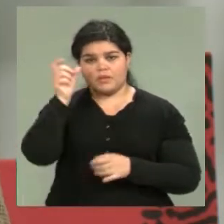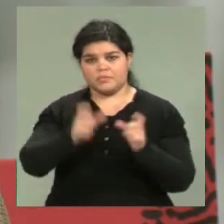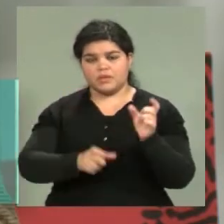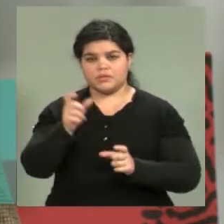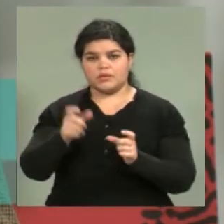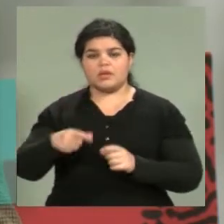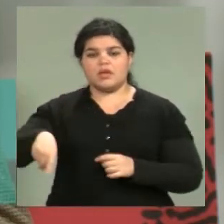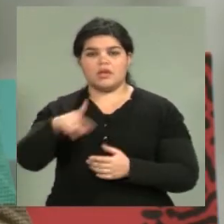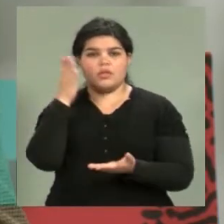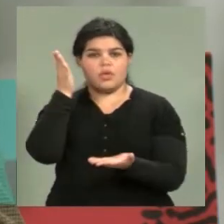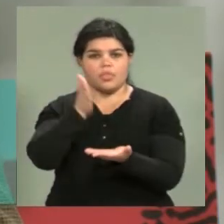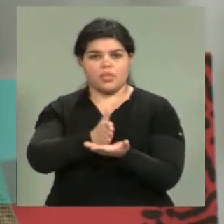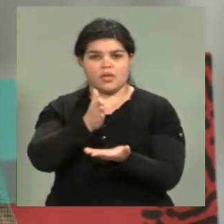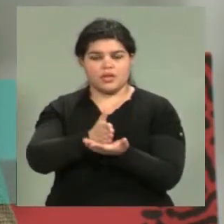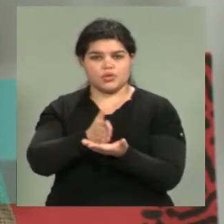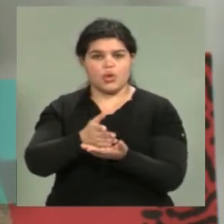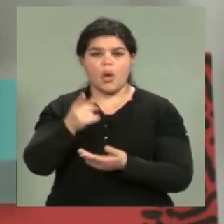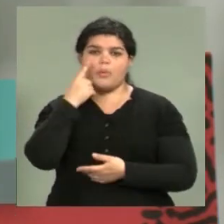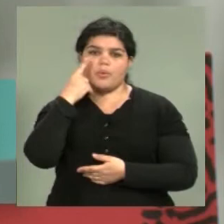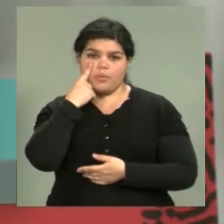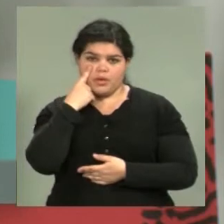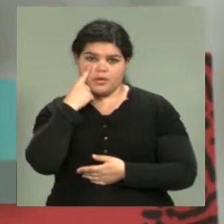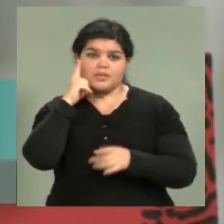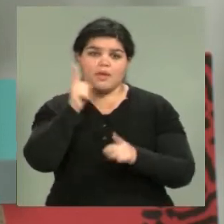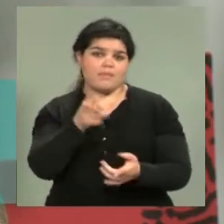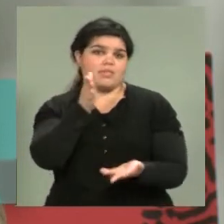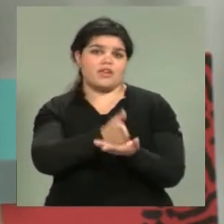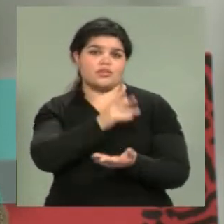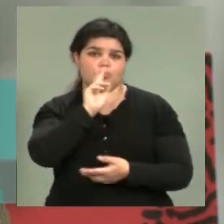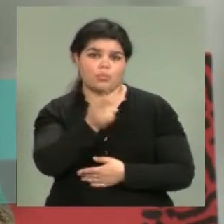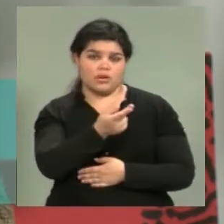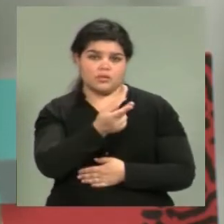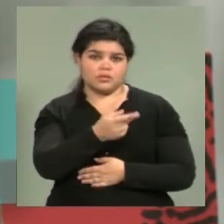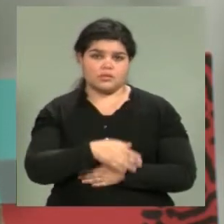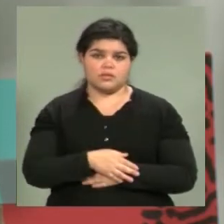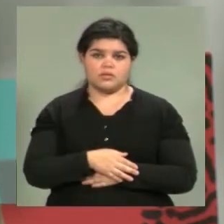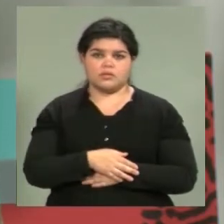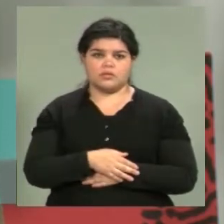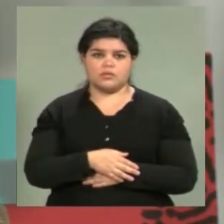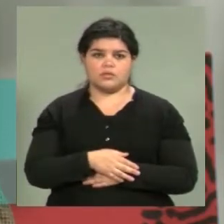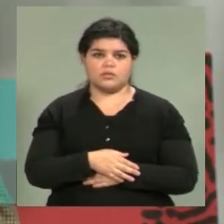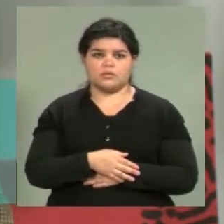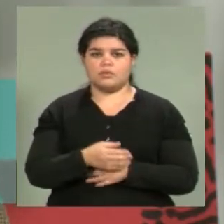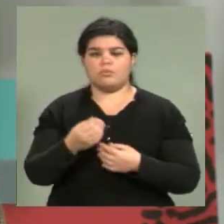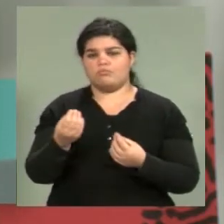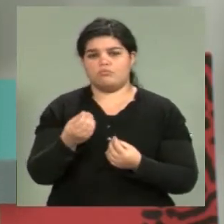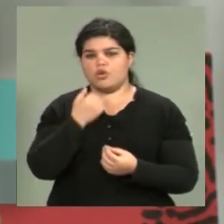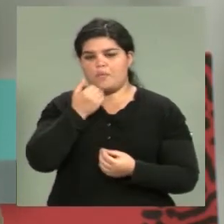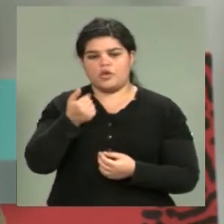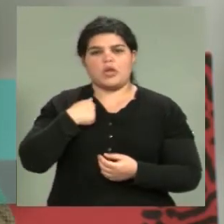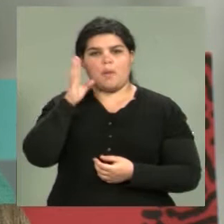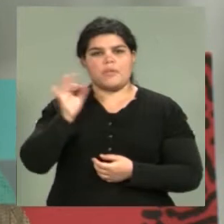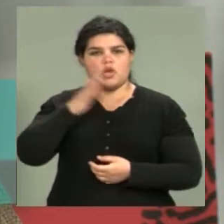tienen un derecho a vivir, tienen un derecho a morir, ¿sí? Más allá de lo que pueda ser un concepto personal, es lo que nosotros a